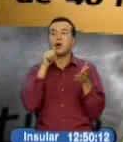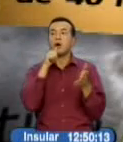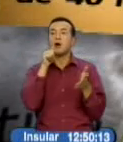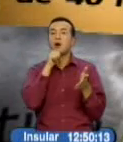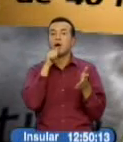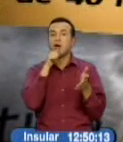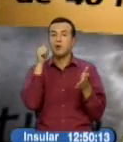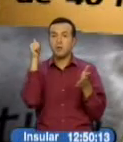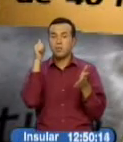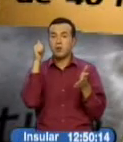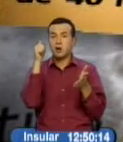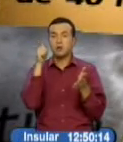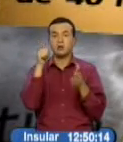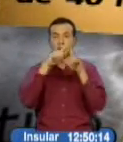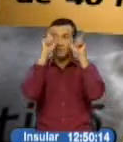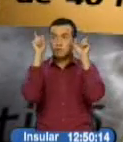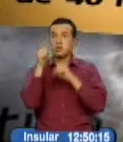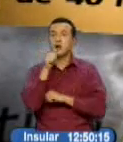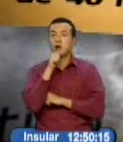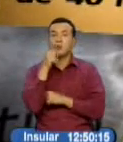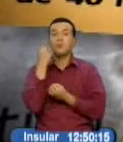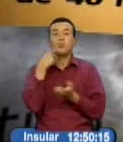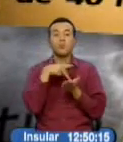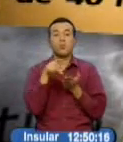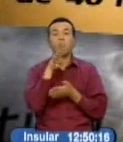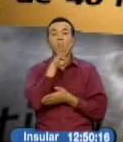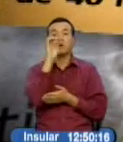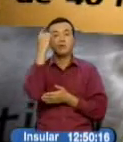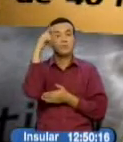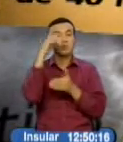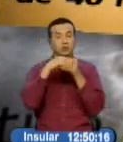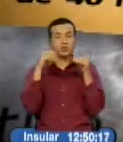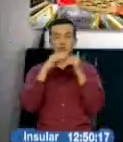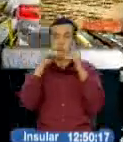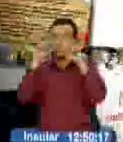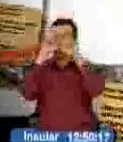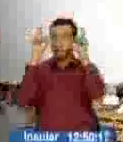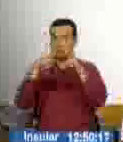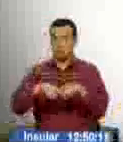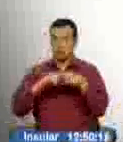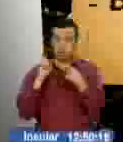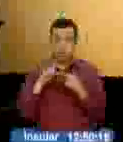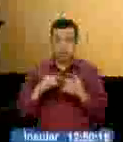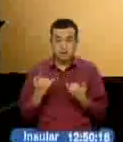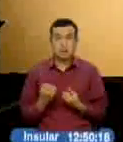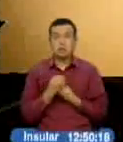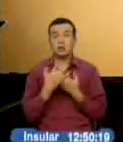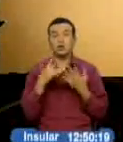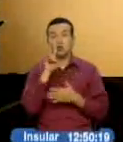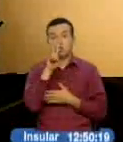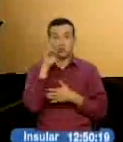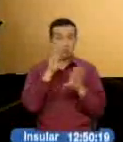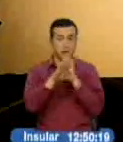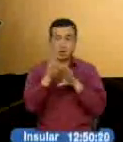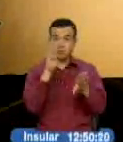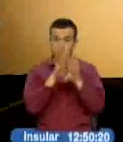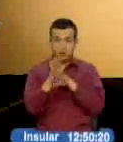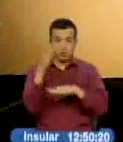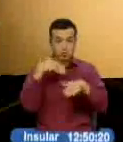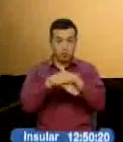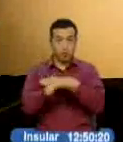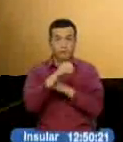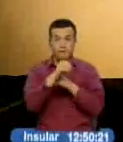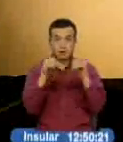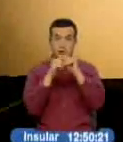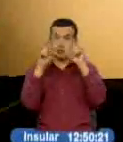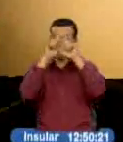Pública del Agua suspendieron un pago de más de 40 millones a la empresa. Hasta la fecha se han realizado dos allanamientos a las oficinas